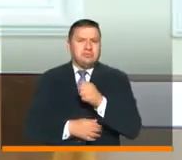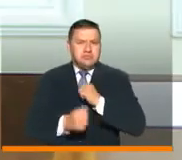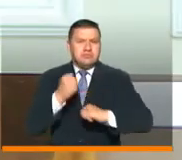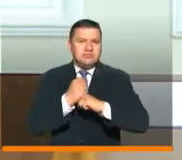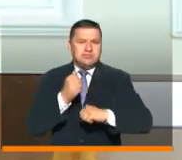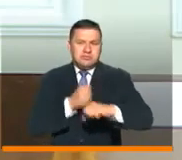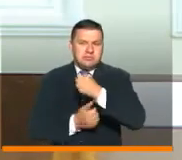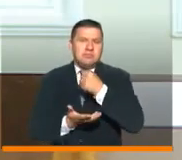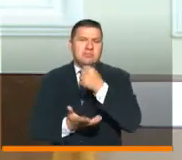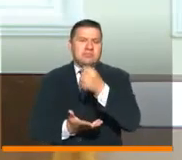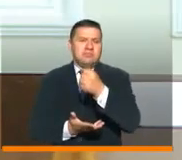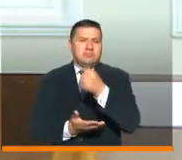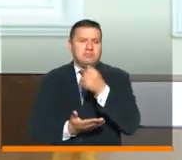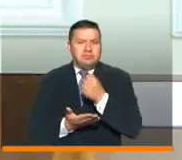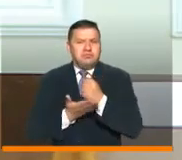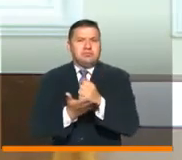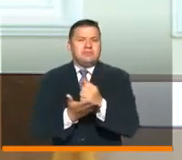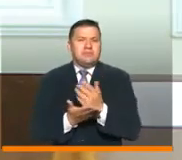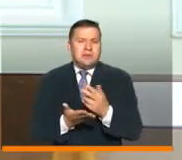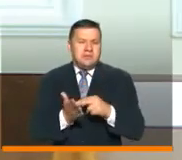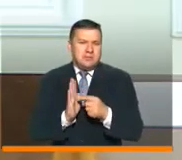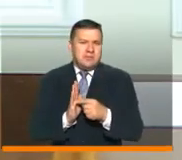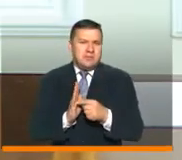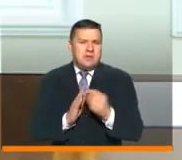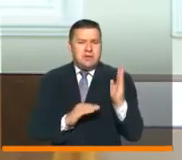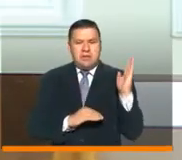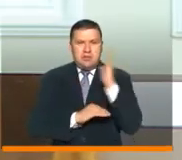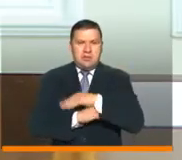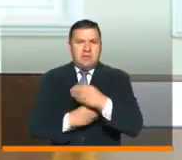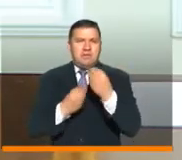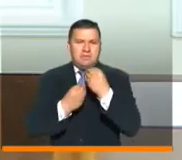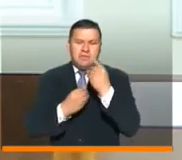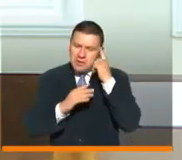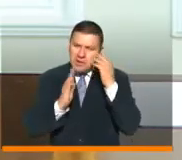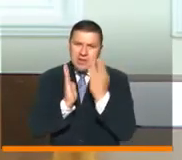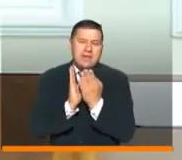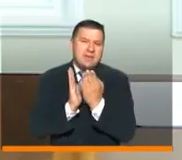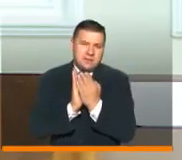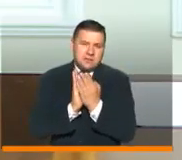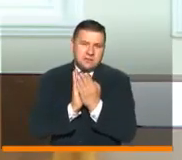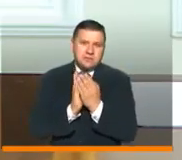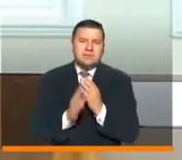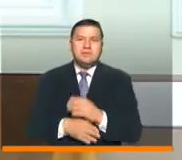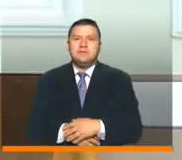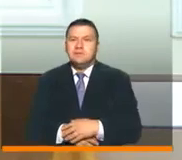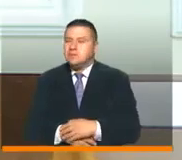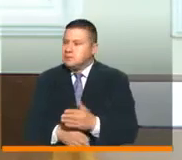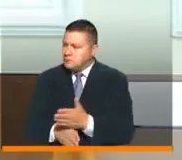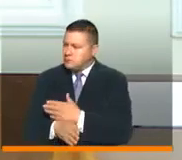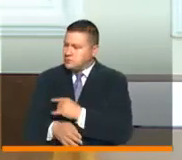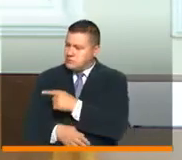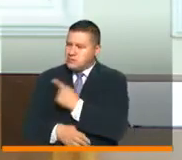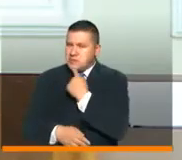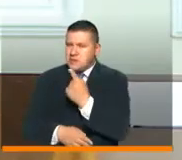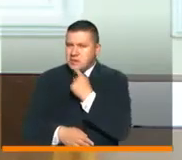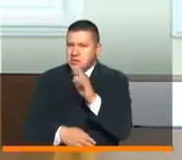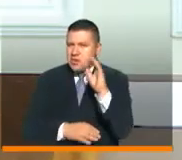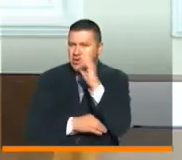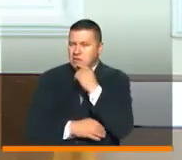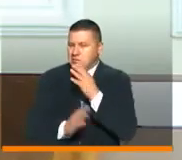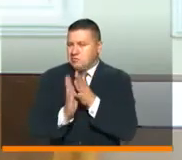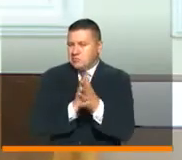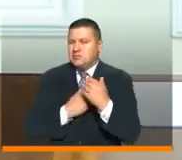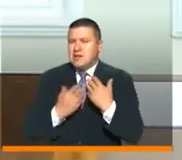respaldo económico que contribuye también a sus jornadas de formación en educación superior. Antes de que usted le hable a los